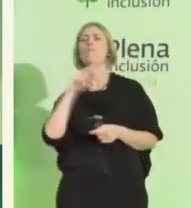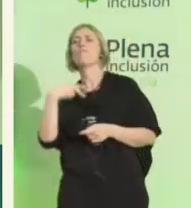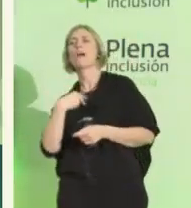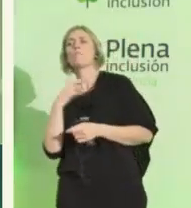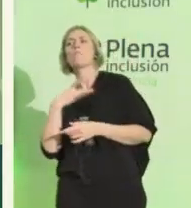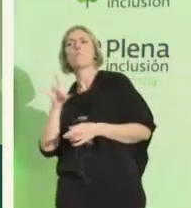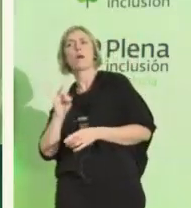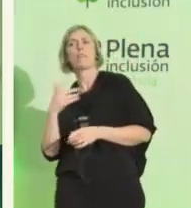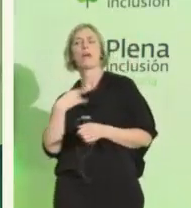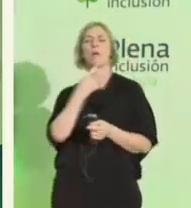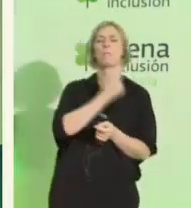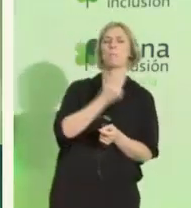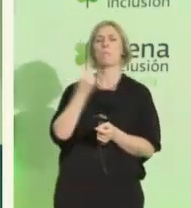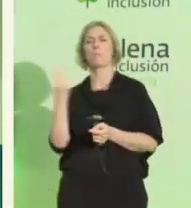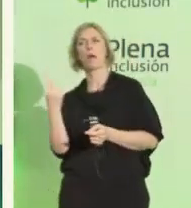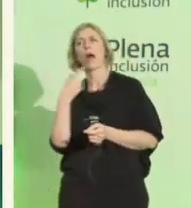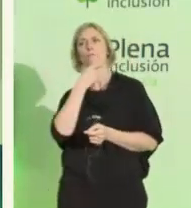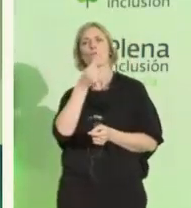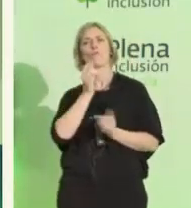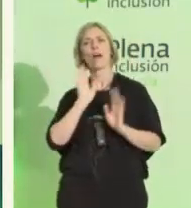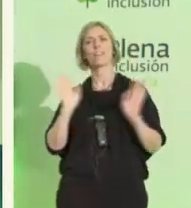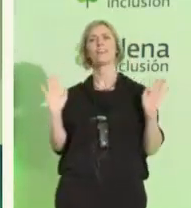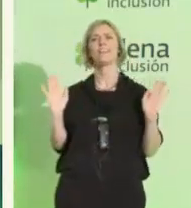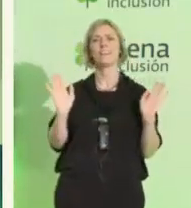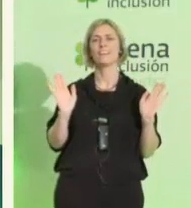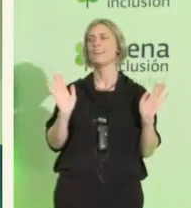pero no está bueno